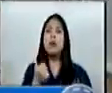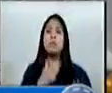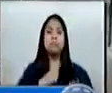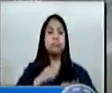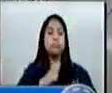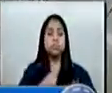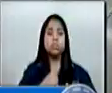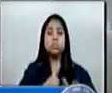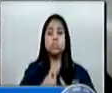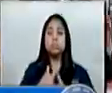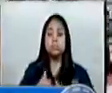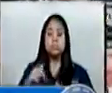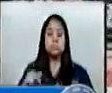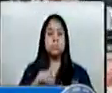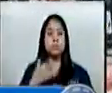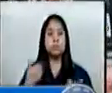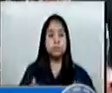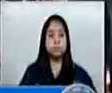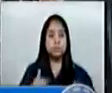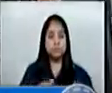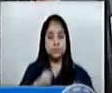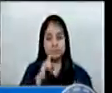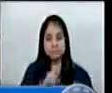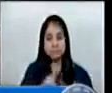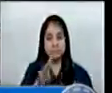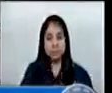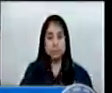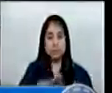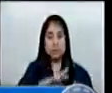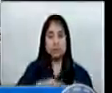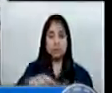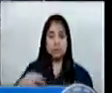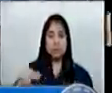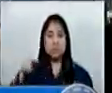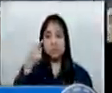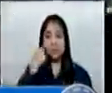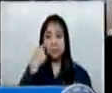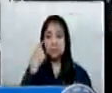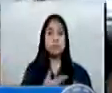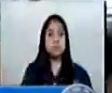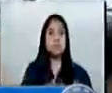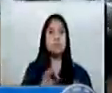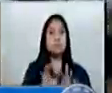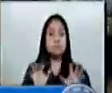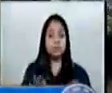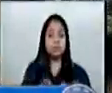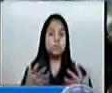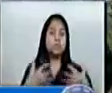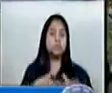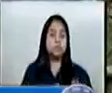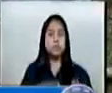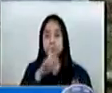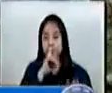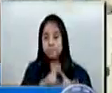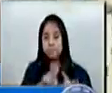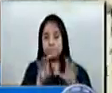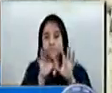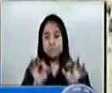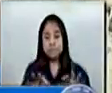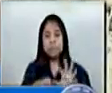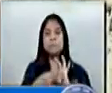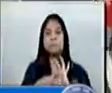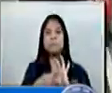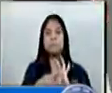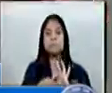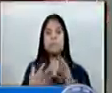y de asistencia humanitaria en la región centroamericana, y así agilizar también la recepción de ayuda en las naciones que registren desastres